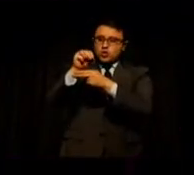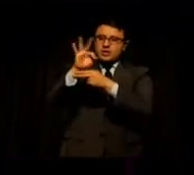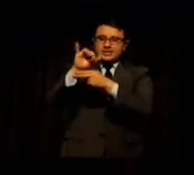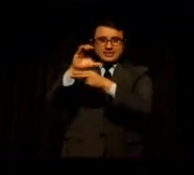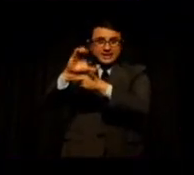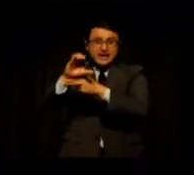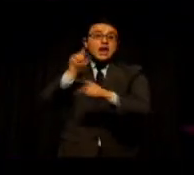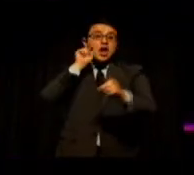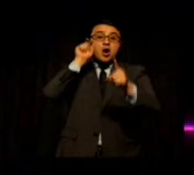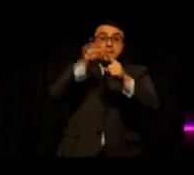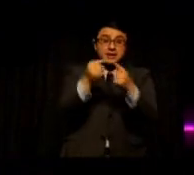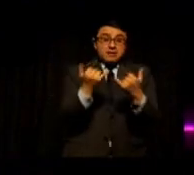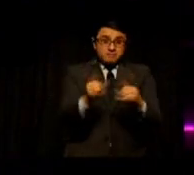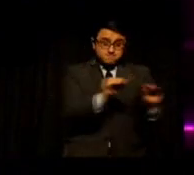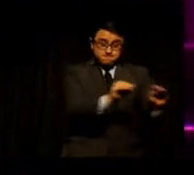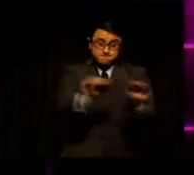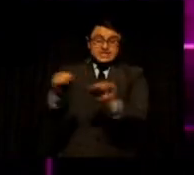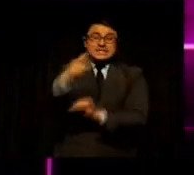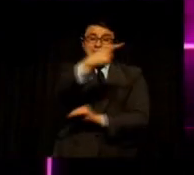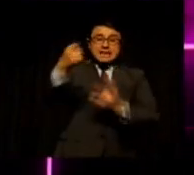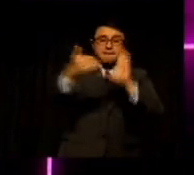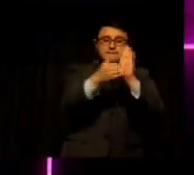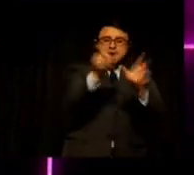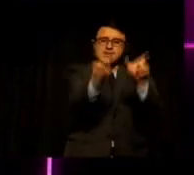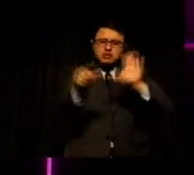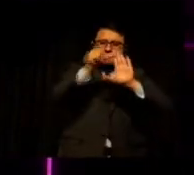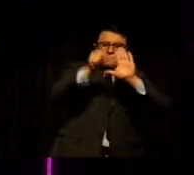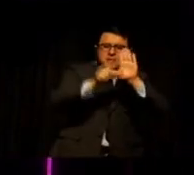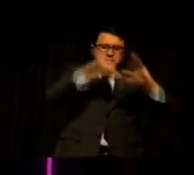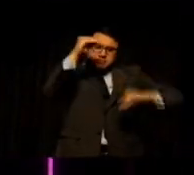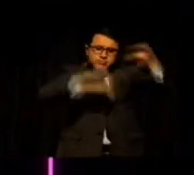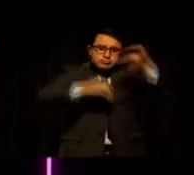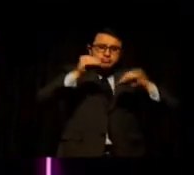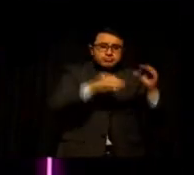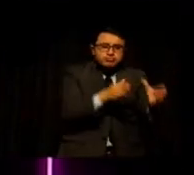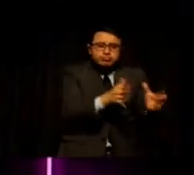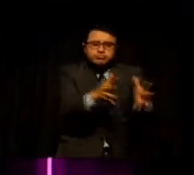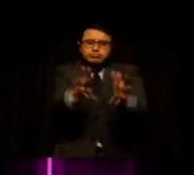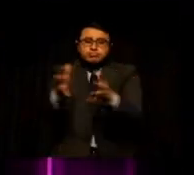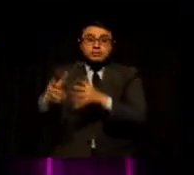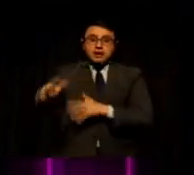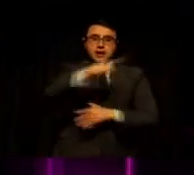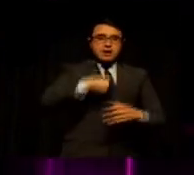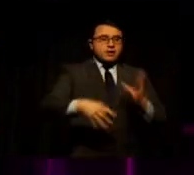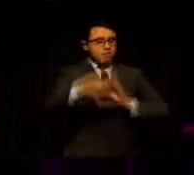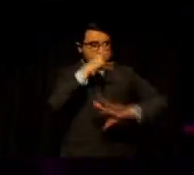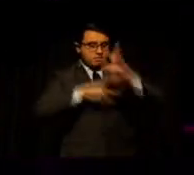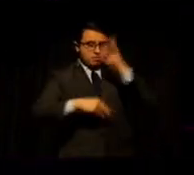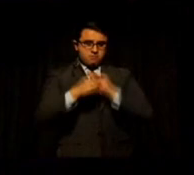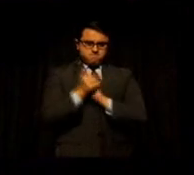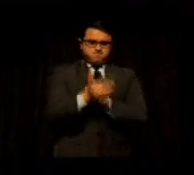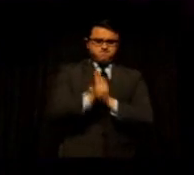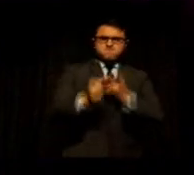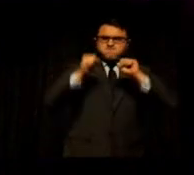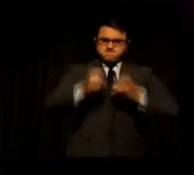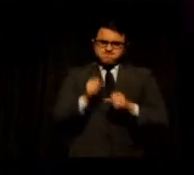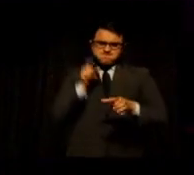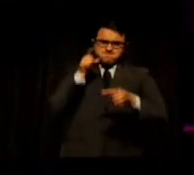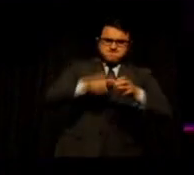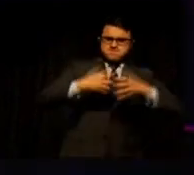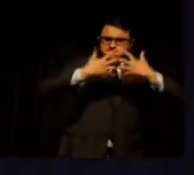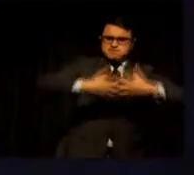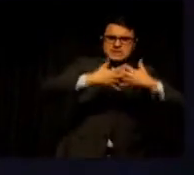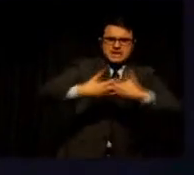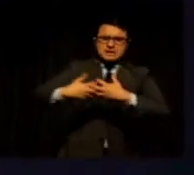2022 y que esos jóvenes tengan la oportunidad a partir de su talento y de su capacidad de tener un mejor ingreso y de